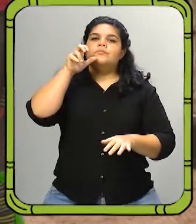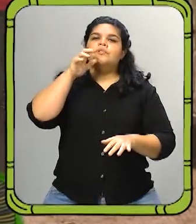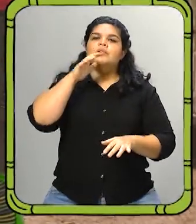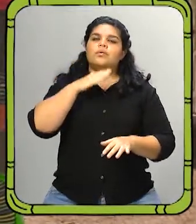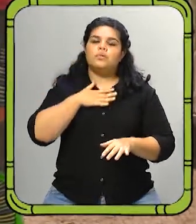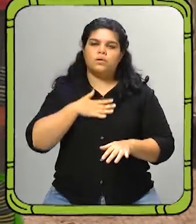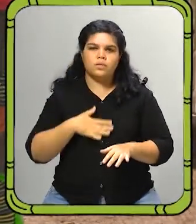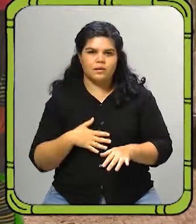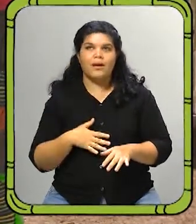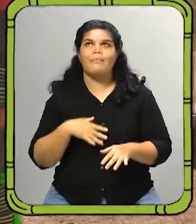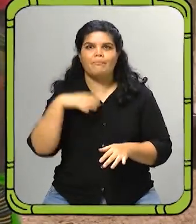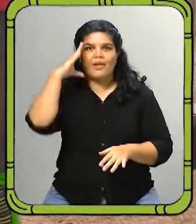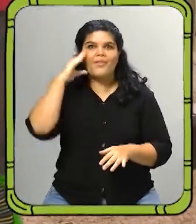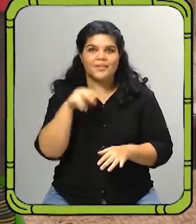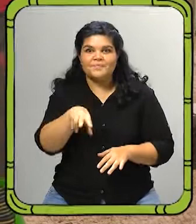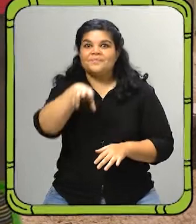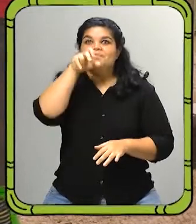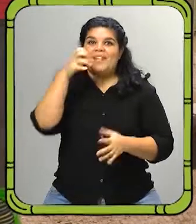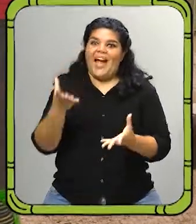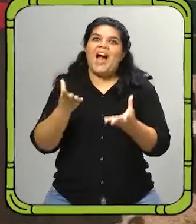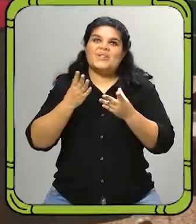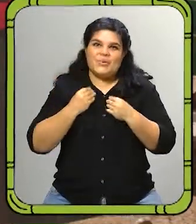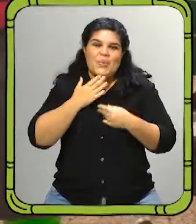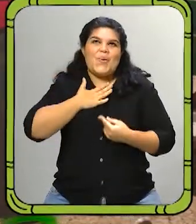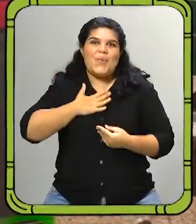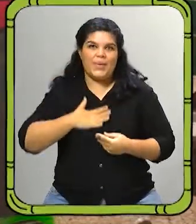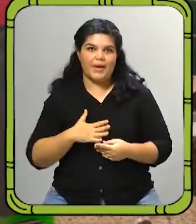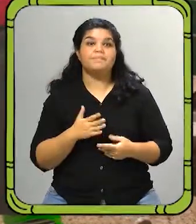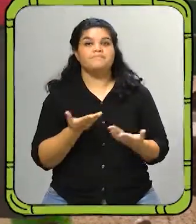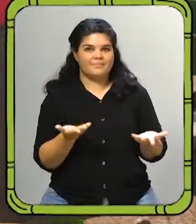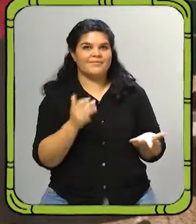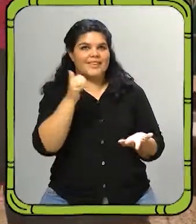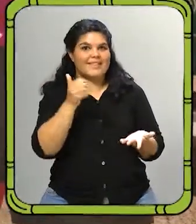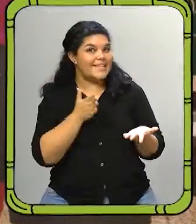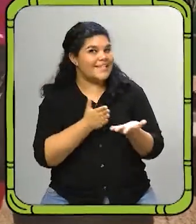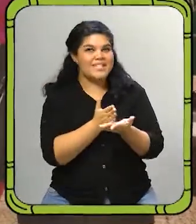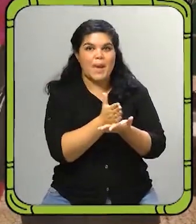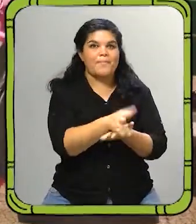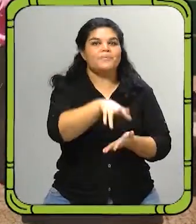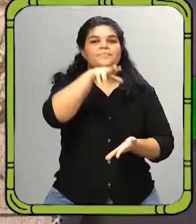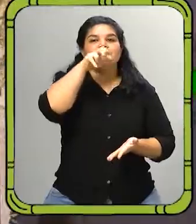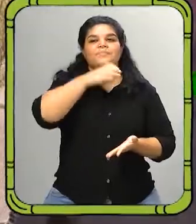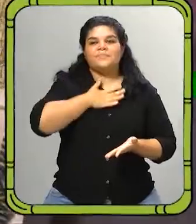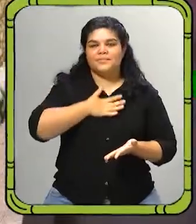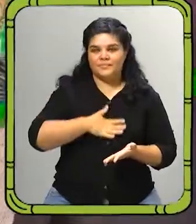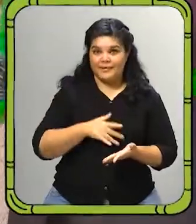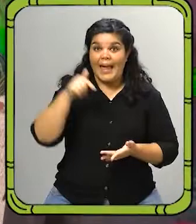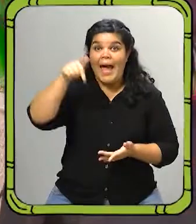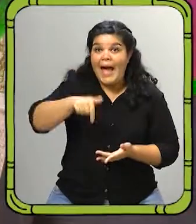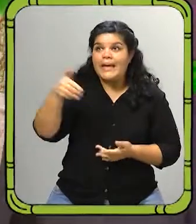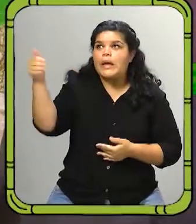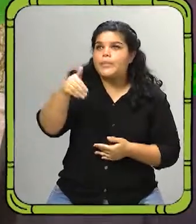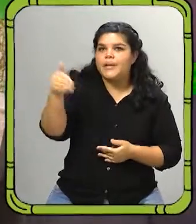Siempre me olvido que respirar hace bien, ¿viste? Sí. Siempre hace bien y además sepan que acá vienen pequeñitos desde